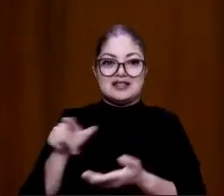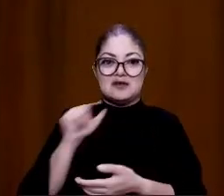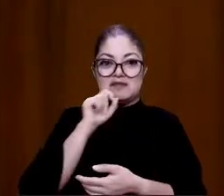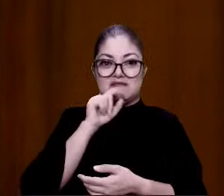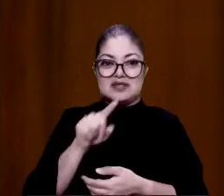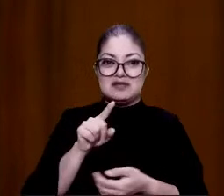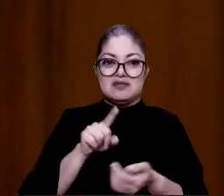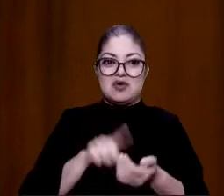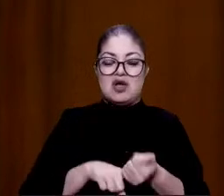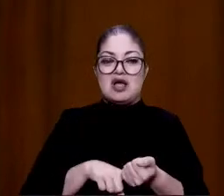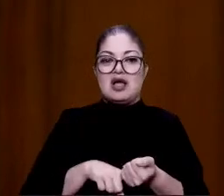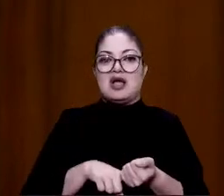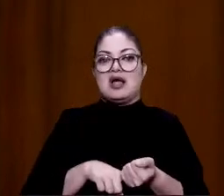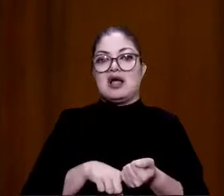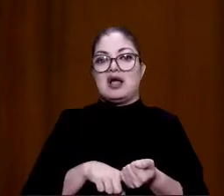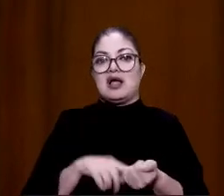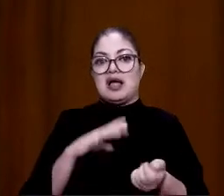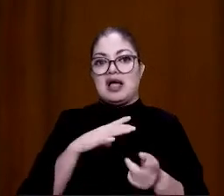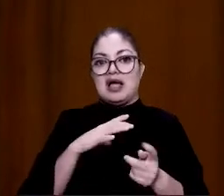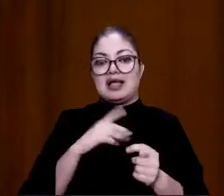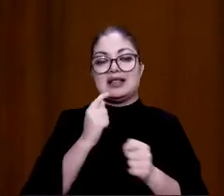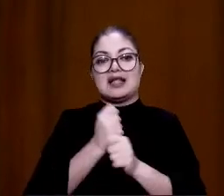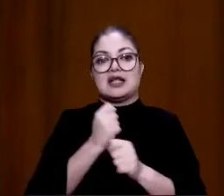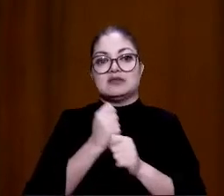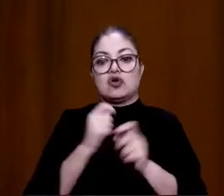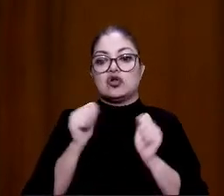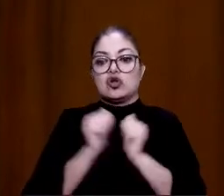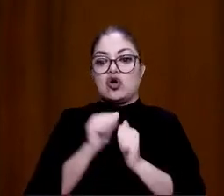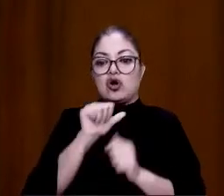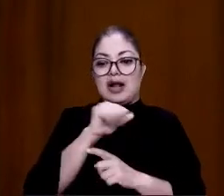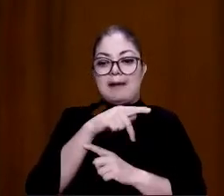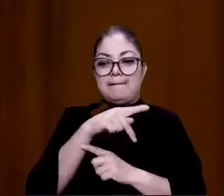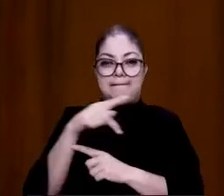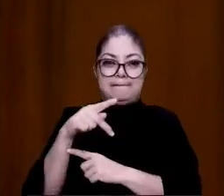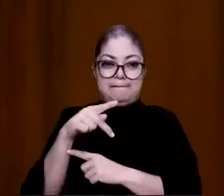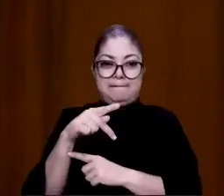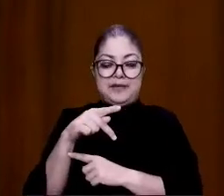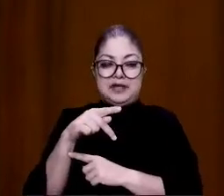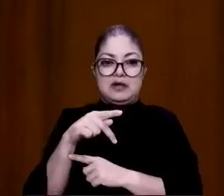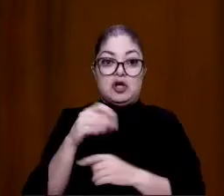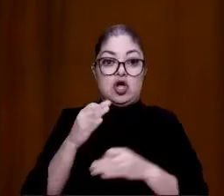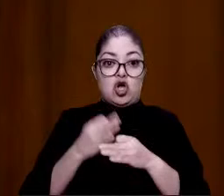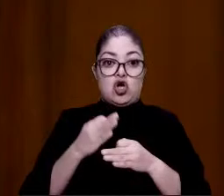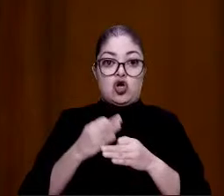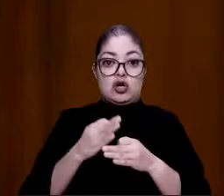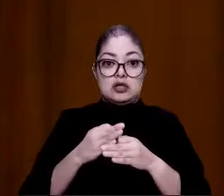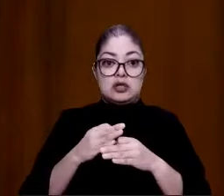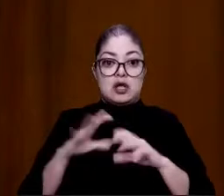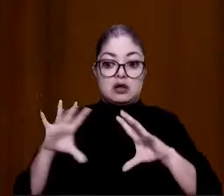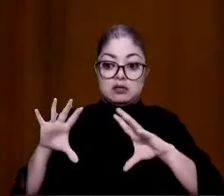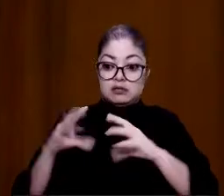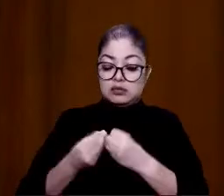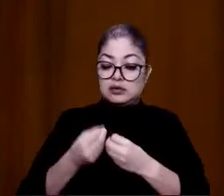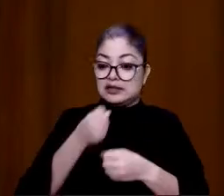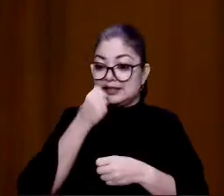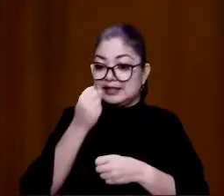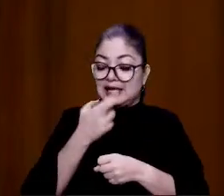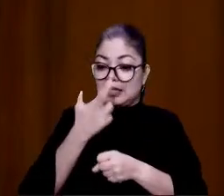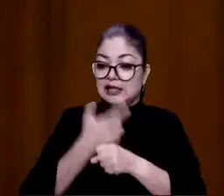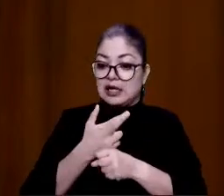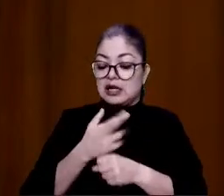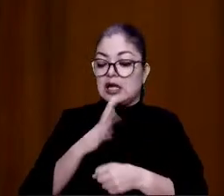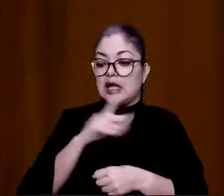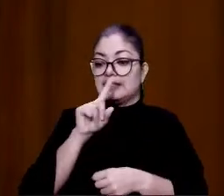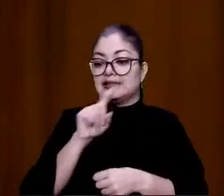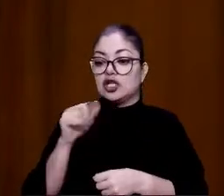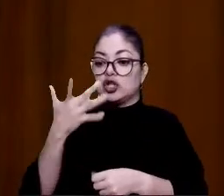que prestan servicio bajo aplicaciones. En este momento el inventario que tiene la Secretaría de Finanzas es de